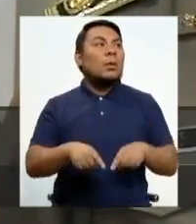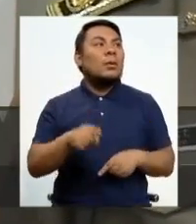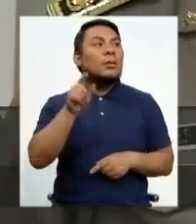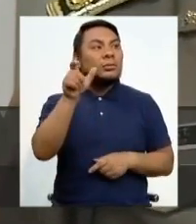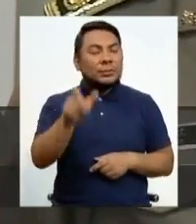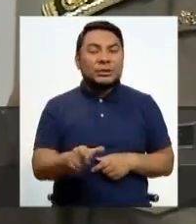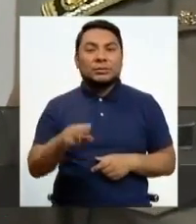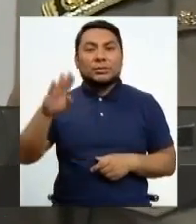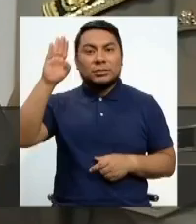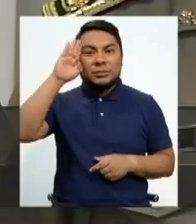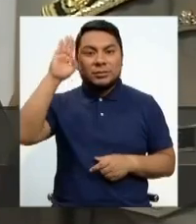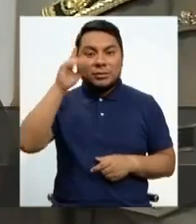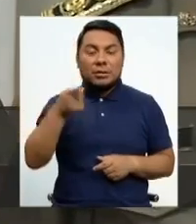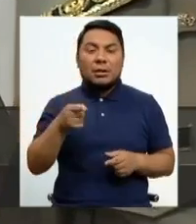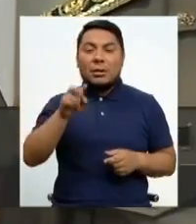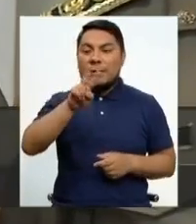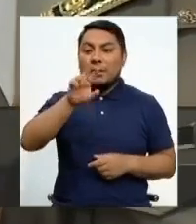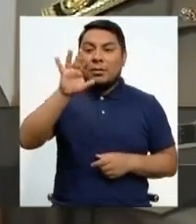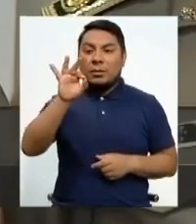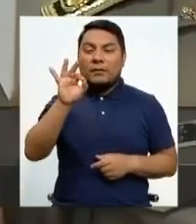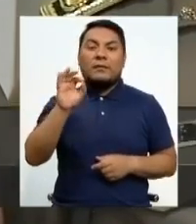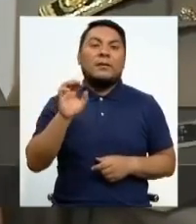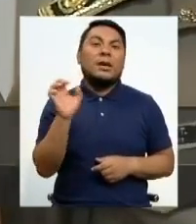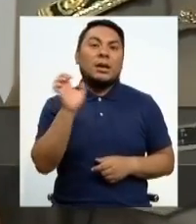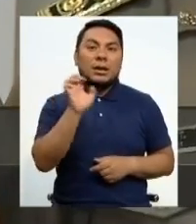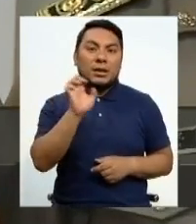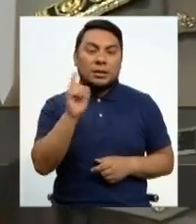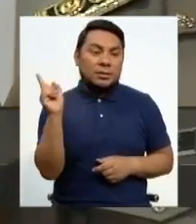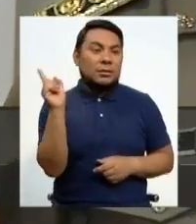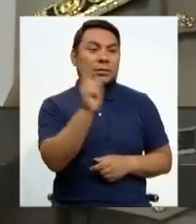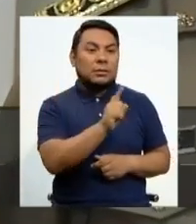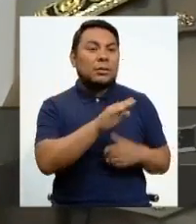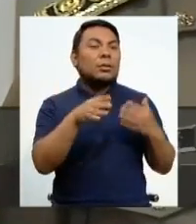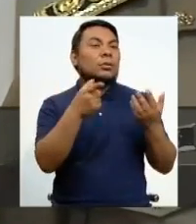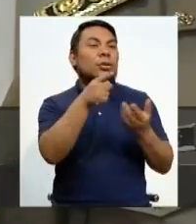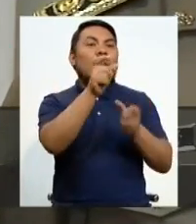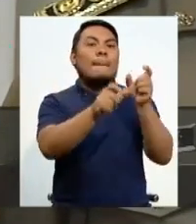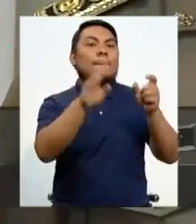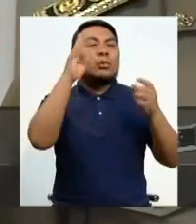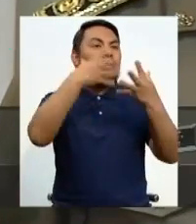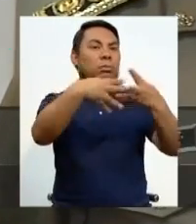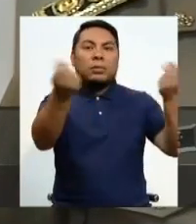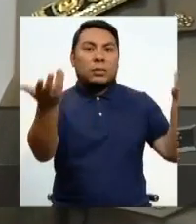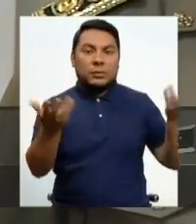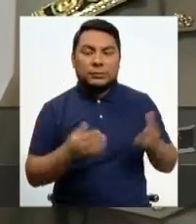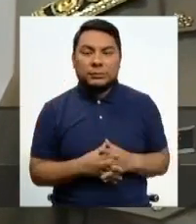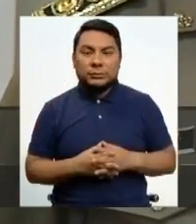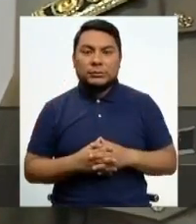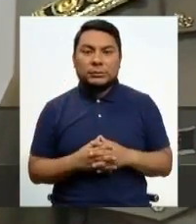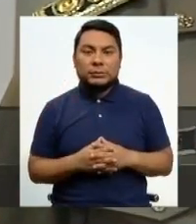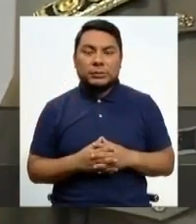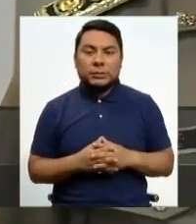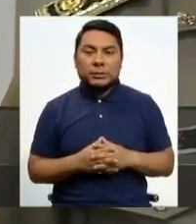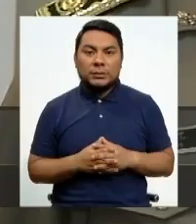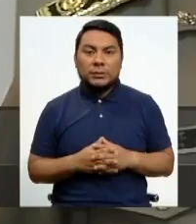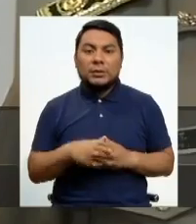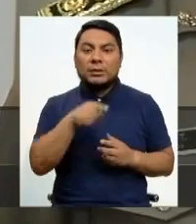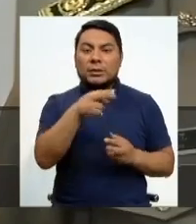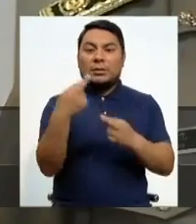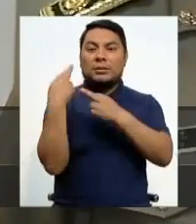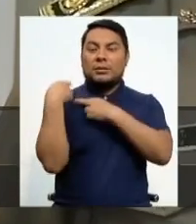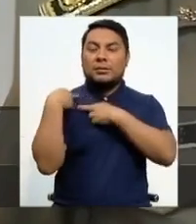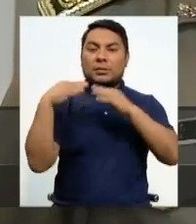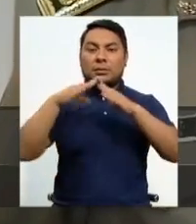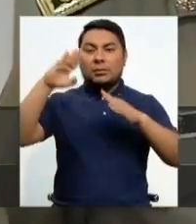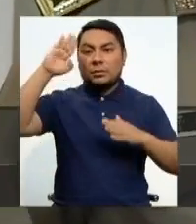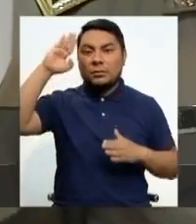de permiso desde el día 29 de enero hasta el día 2 de febrero. El que se encontraba a cargo de la